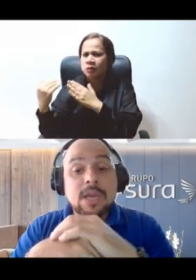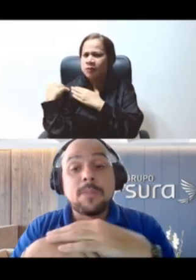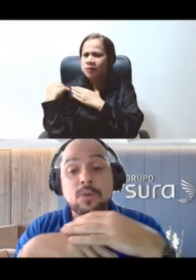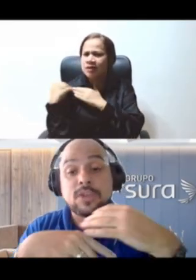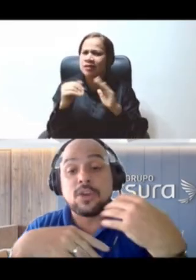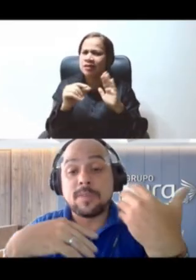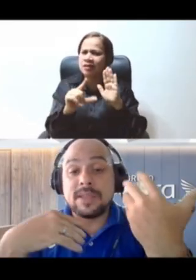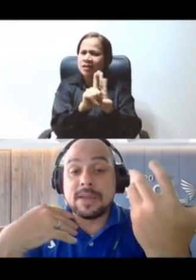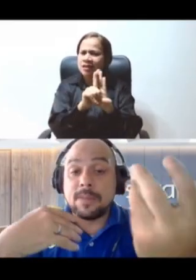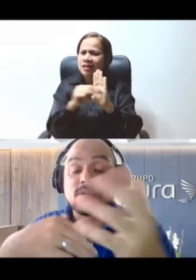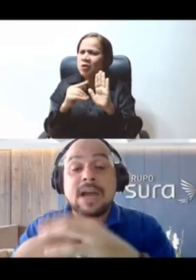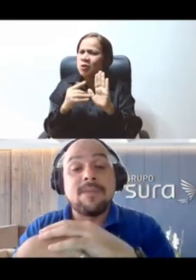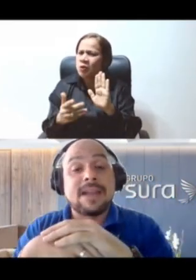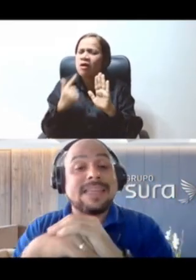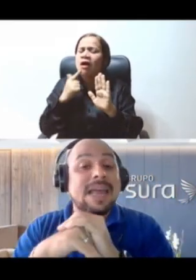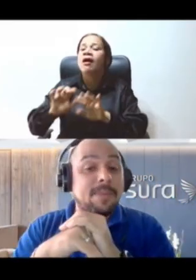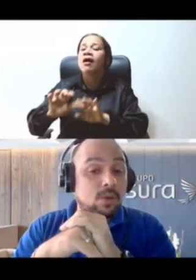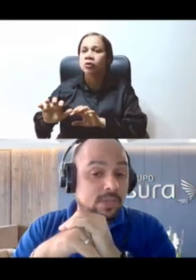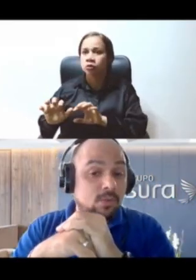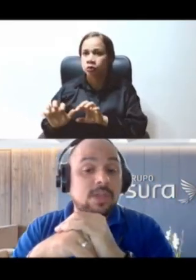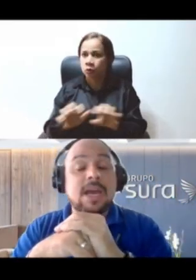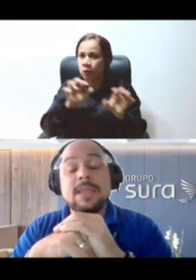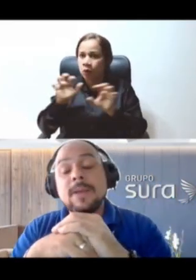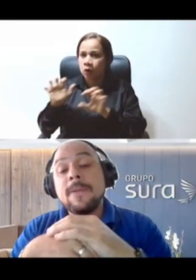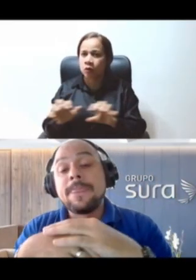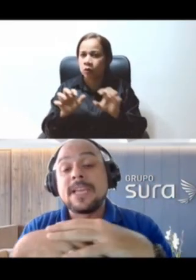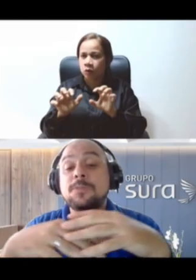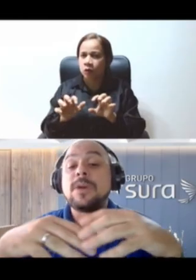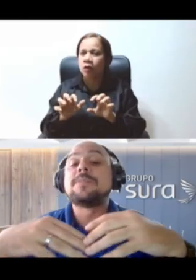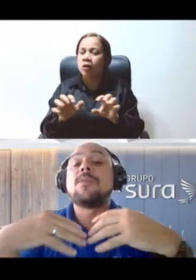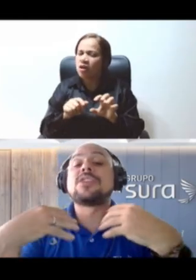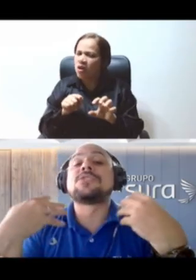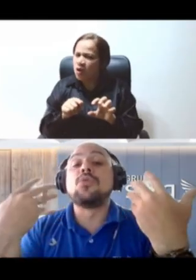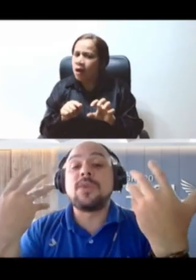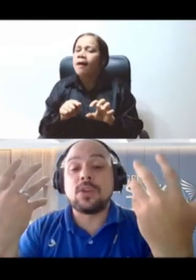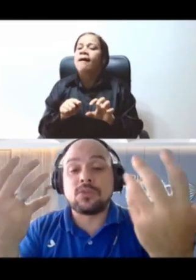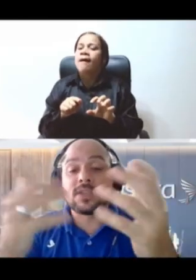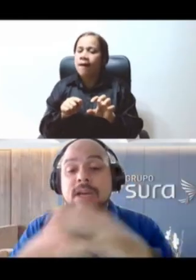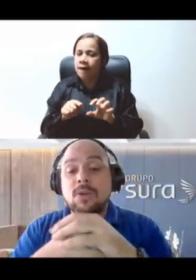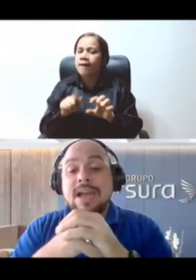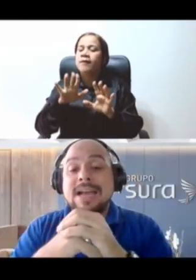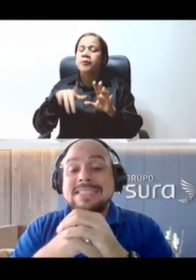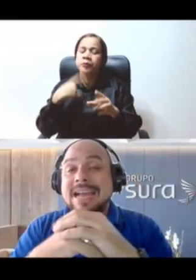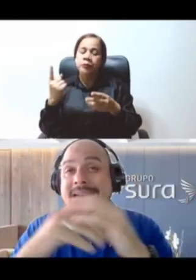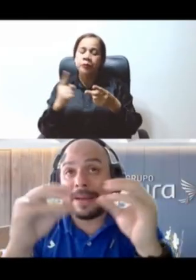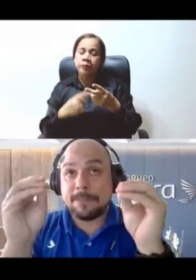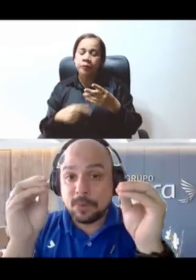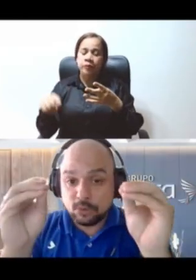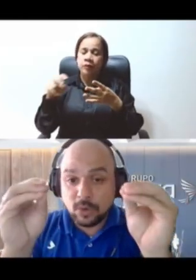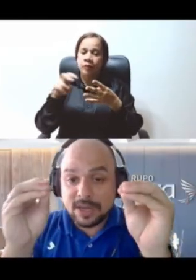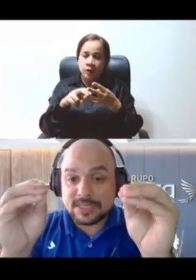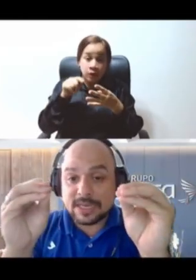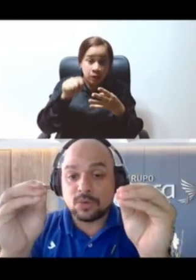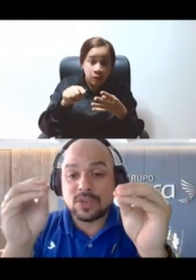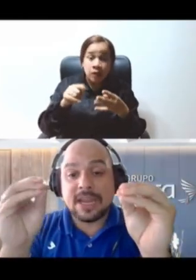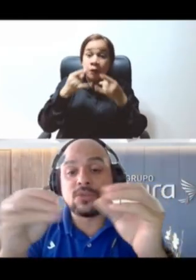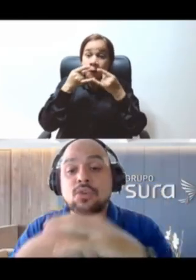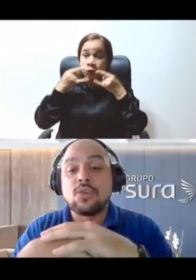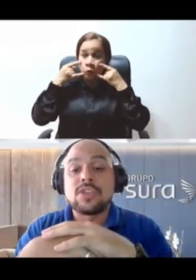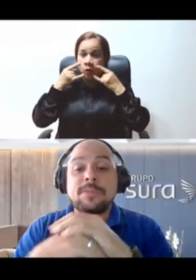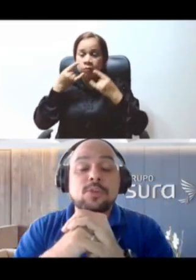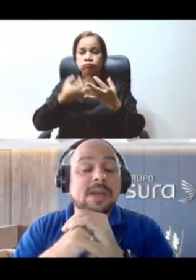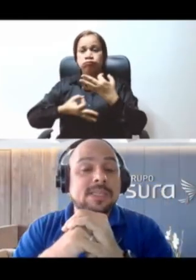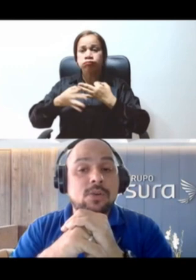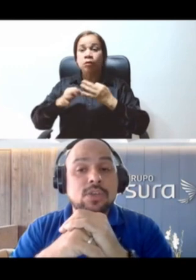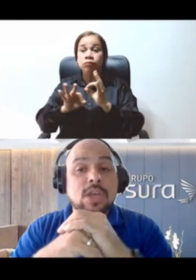de las acciones. Posteriormente vamos a hablar de la bioseguridad. Después vamos a subir otro escalón a puntualizarnos